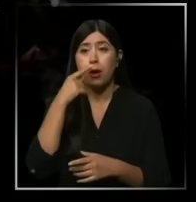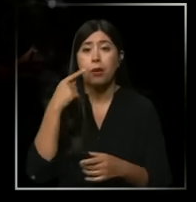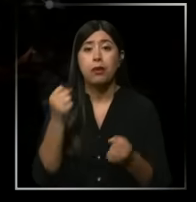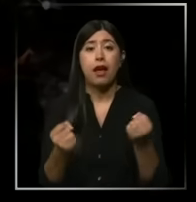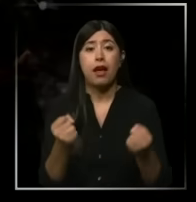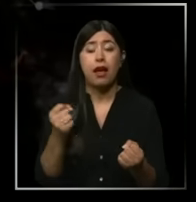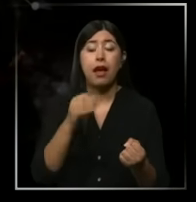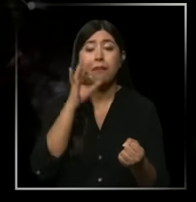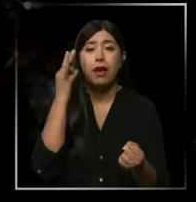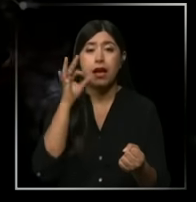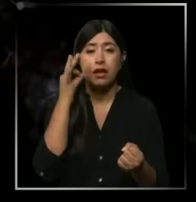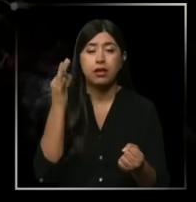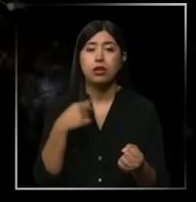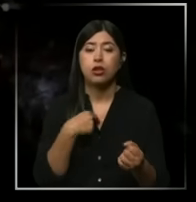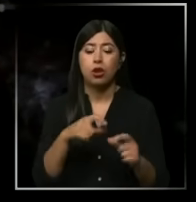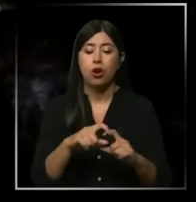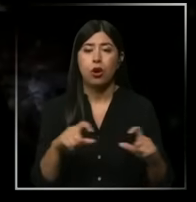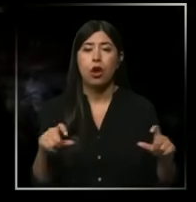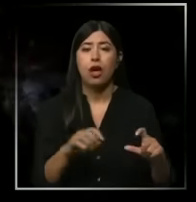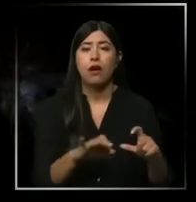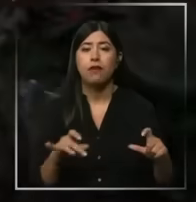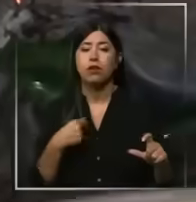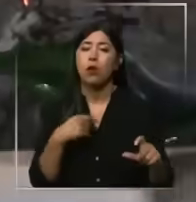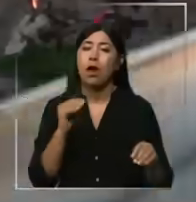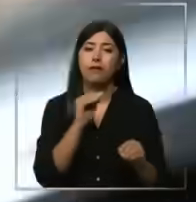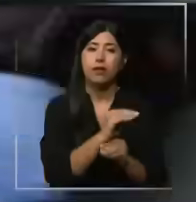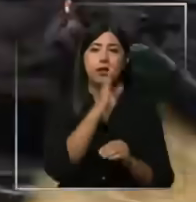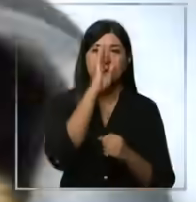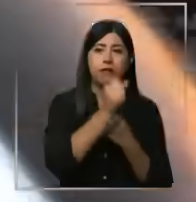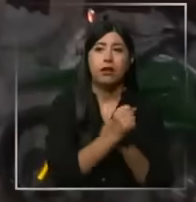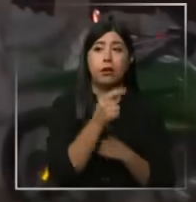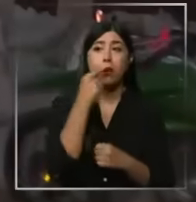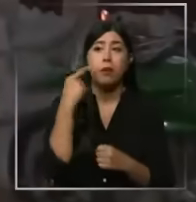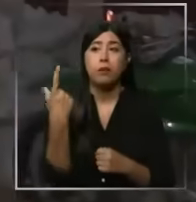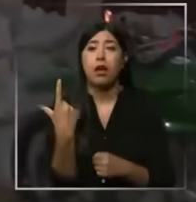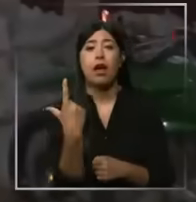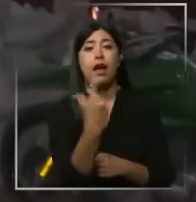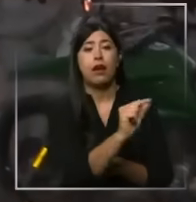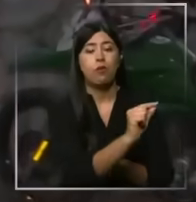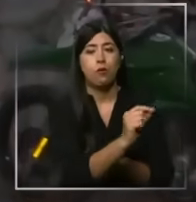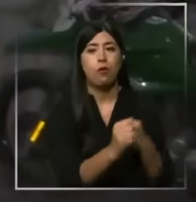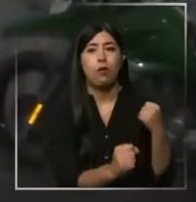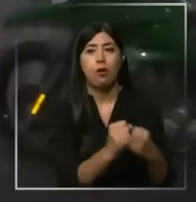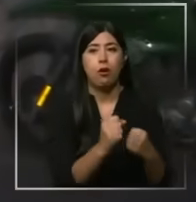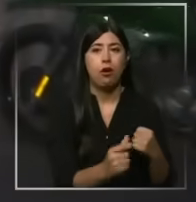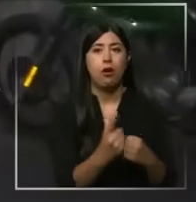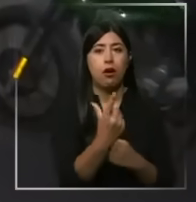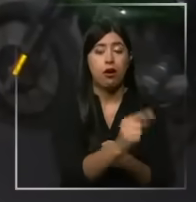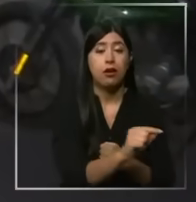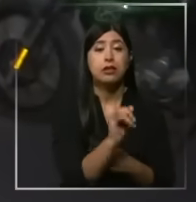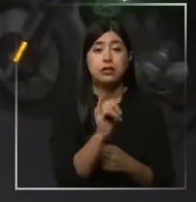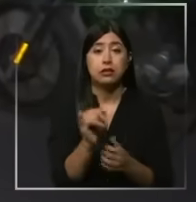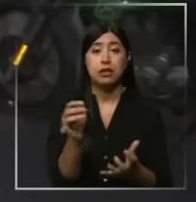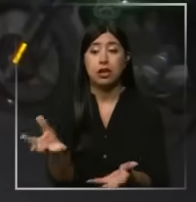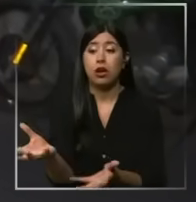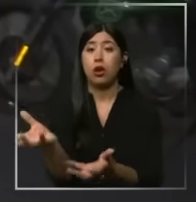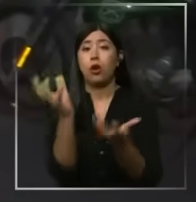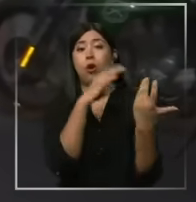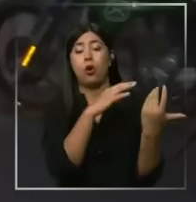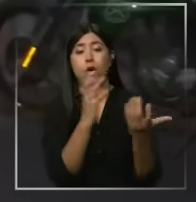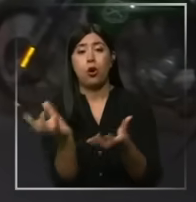amarillo. Yo le tengo anotada la patente y fui a avisar a carabineros y el gallo anda arrancando y por allá. Ah, ingresó ahora al sitio. Y sacó cosas, tiró cosas